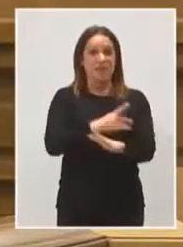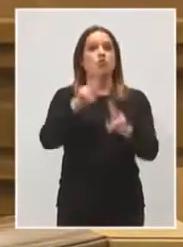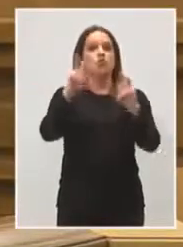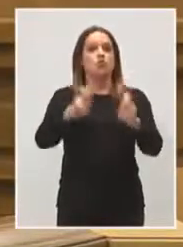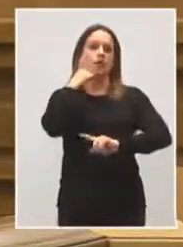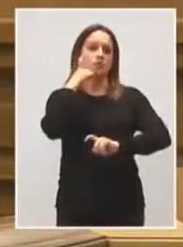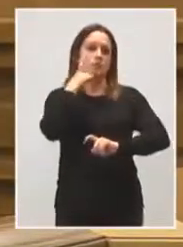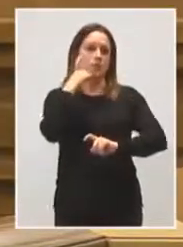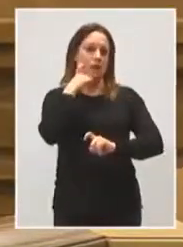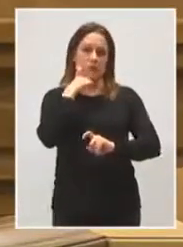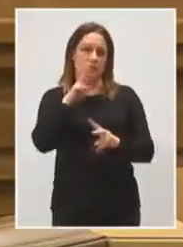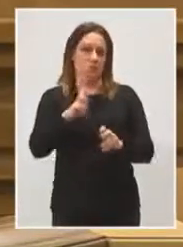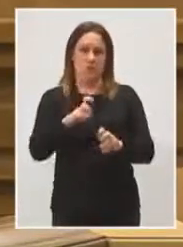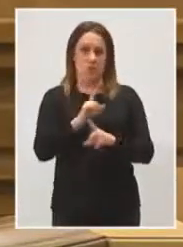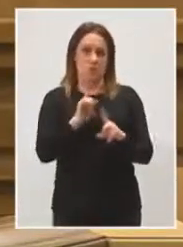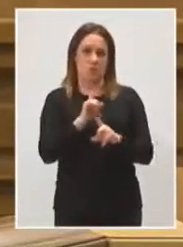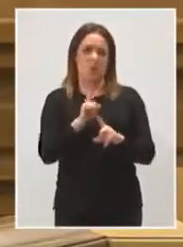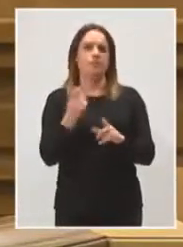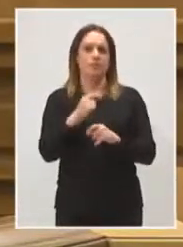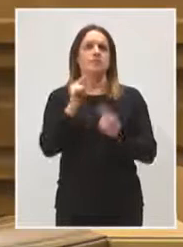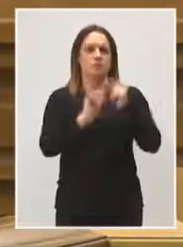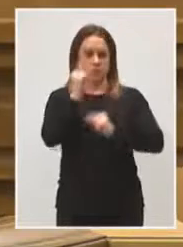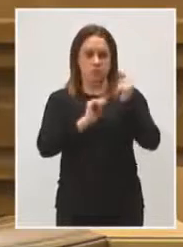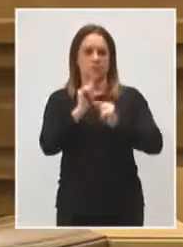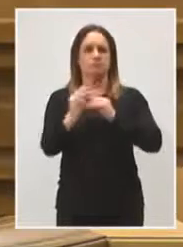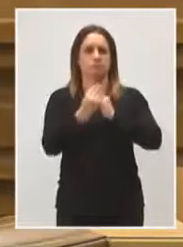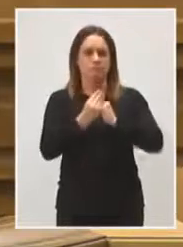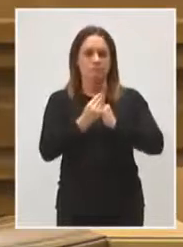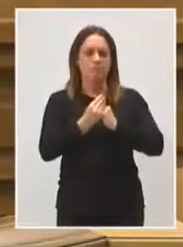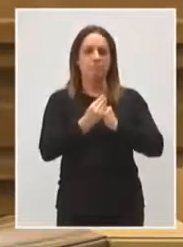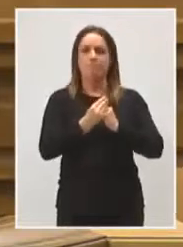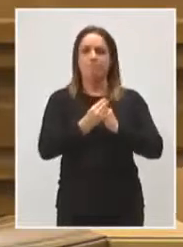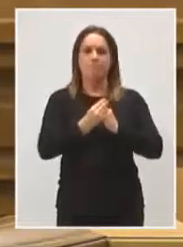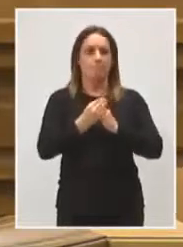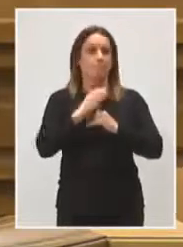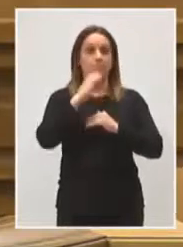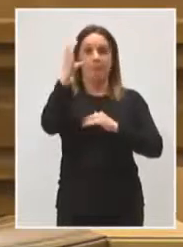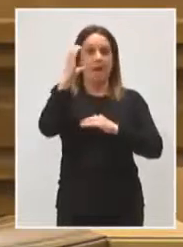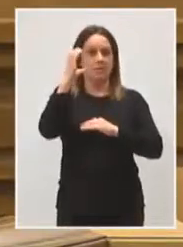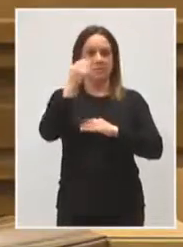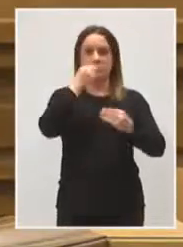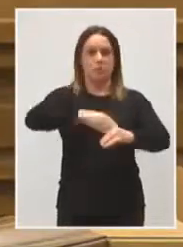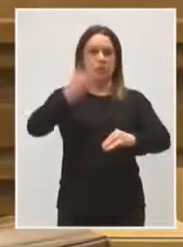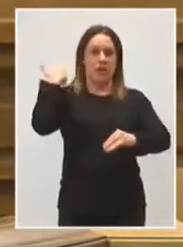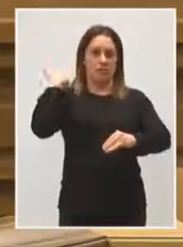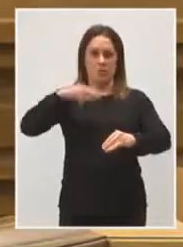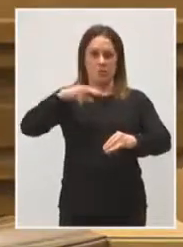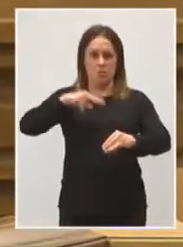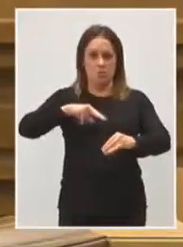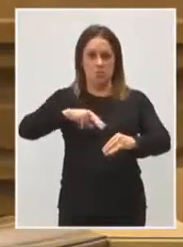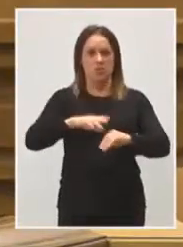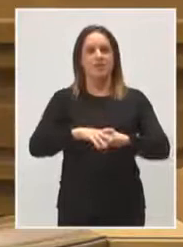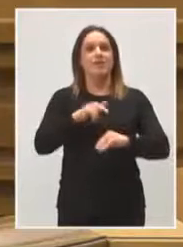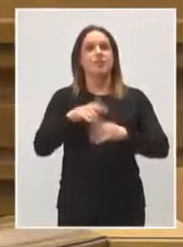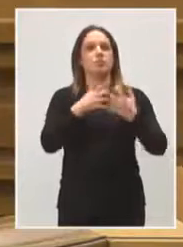Talavera de la Reina. Hoxe vamos a tener o presupuesto, este ano, o presupuesto máis alto de la historia en materia de violencia de género, de lucha contra